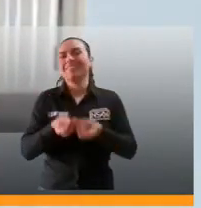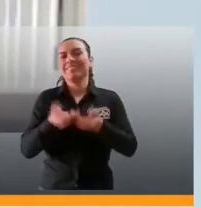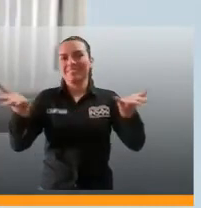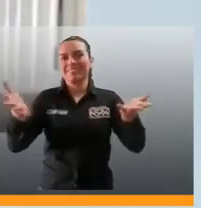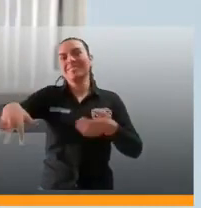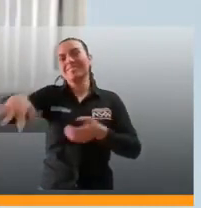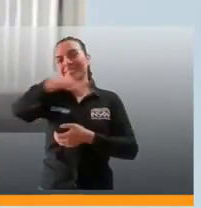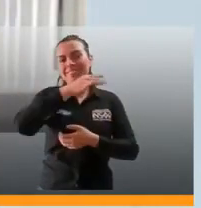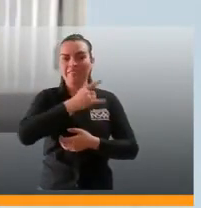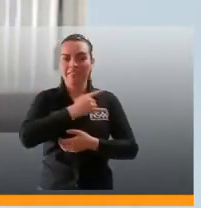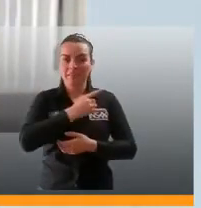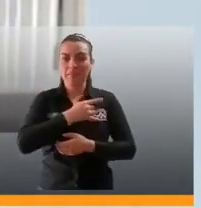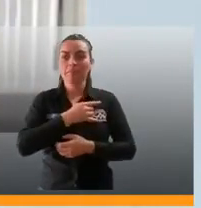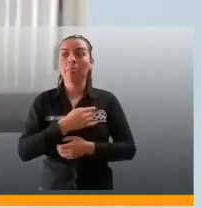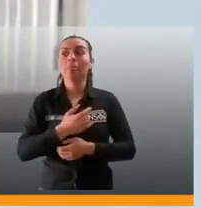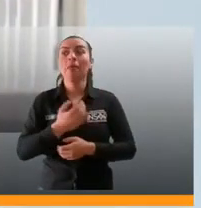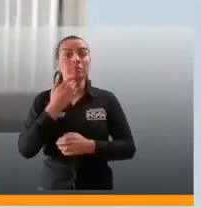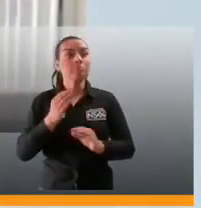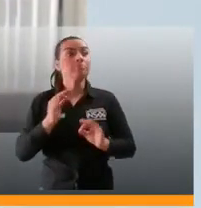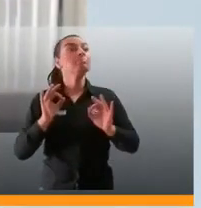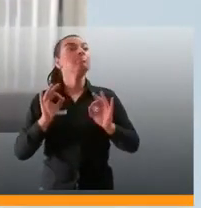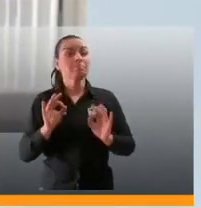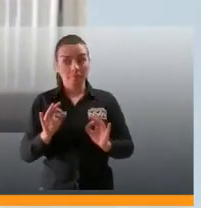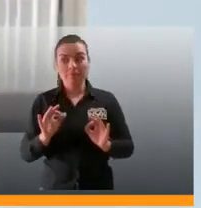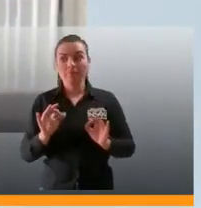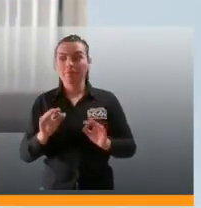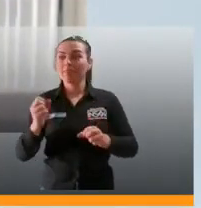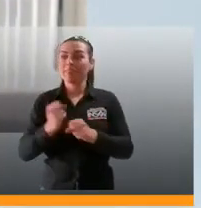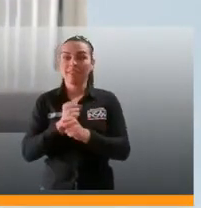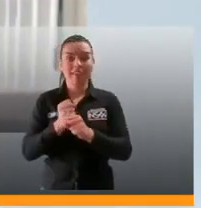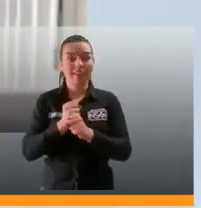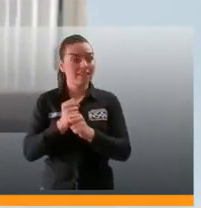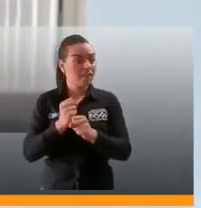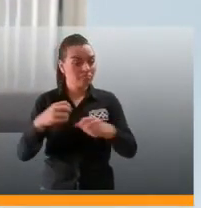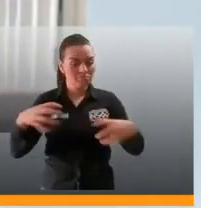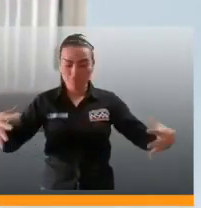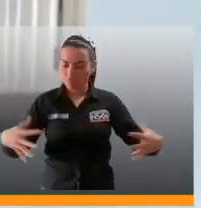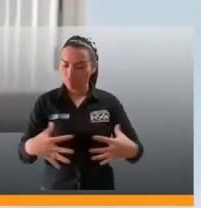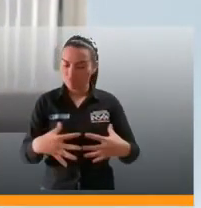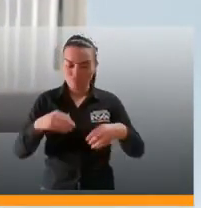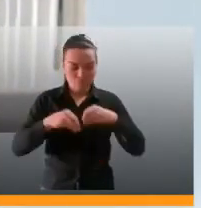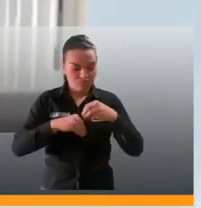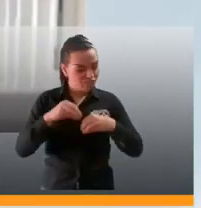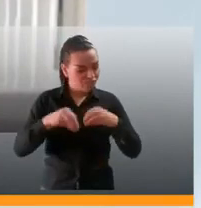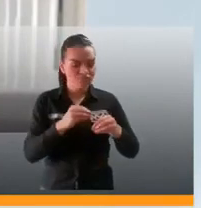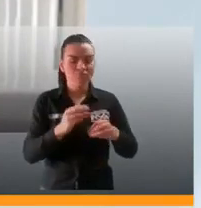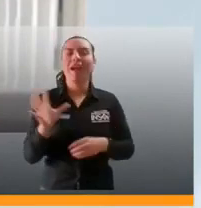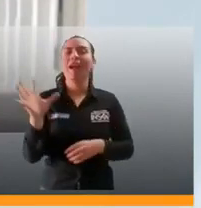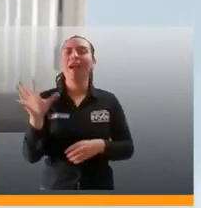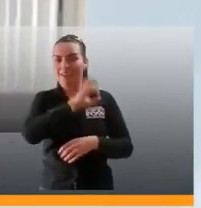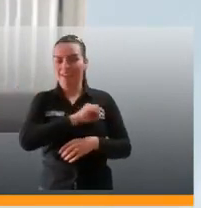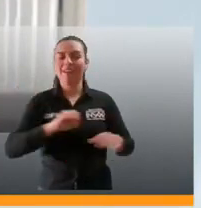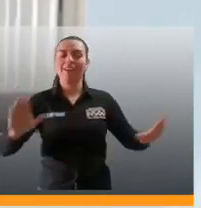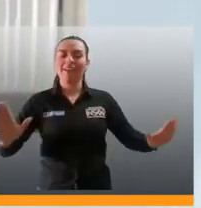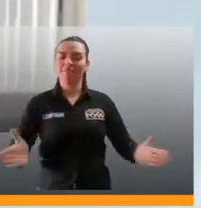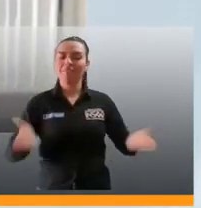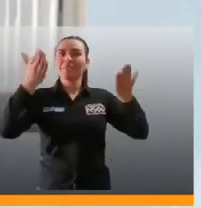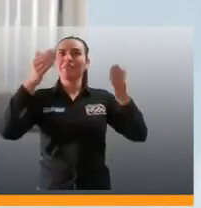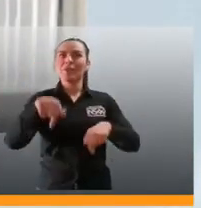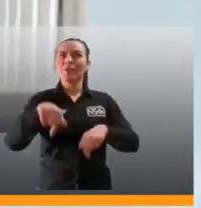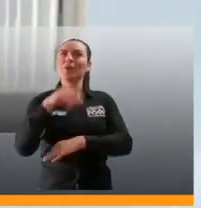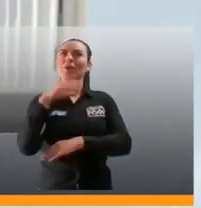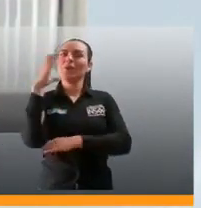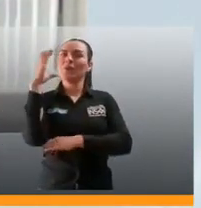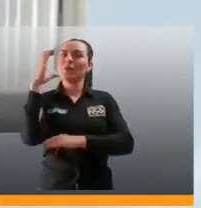si eso se puede, lo podemos fortalecer, ese trabajo en conjunto, darnos cuenta que estamos construyendo país entre todos, yo creo